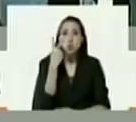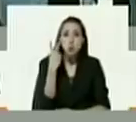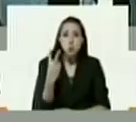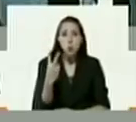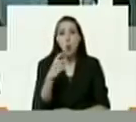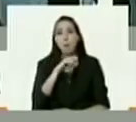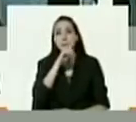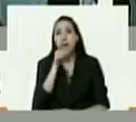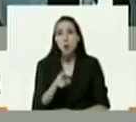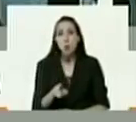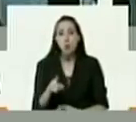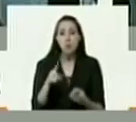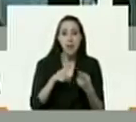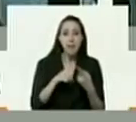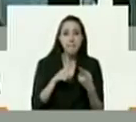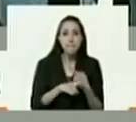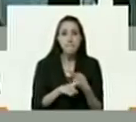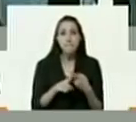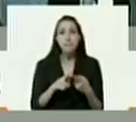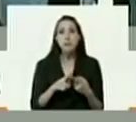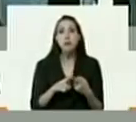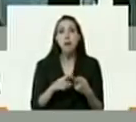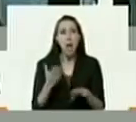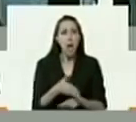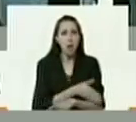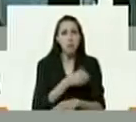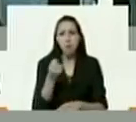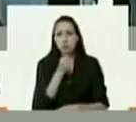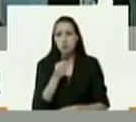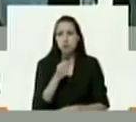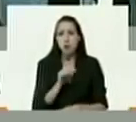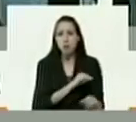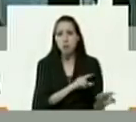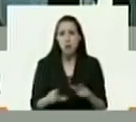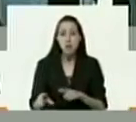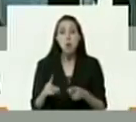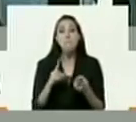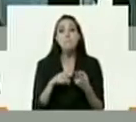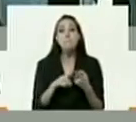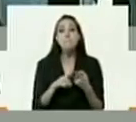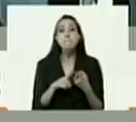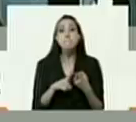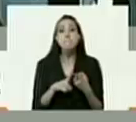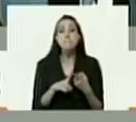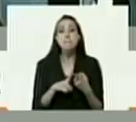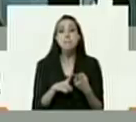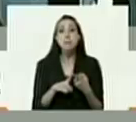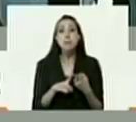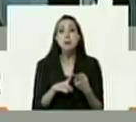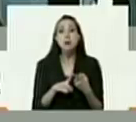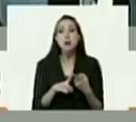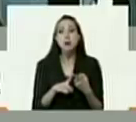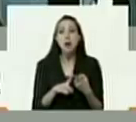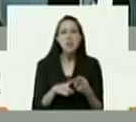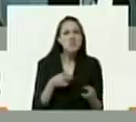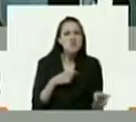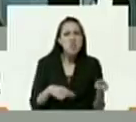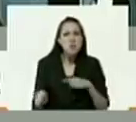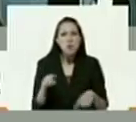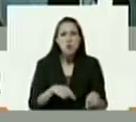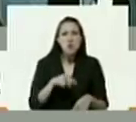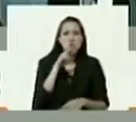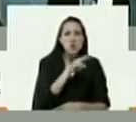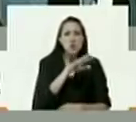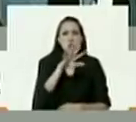bueno, muchas ya han sido dichas por mis compañeros. Una primera pregunta respecto a la movilización de los